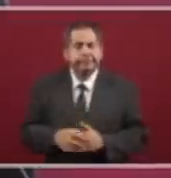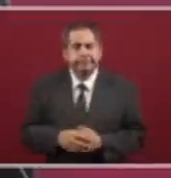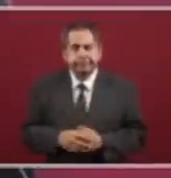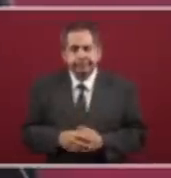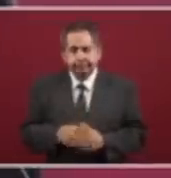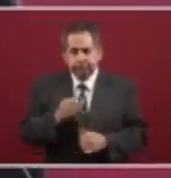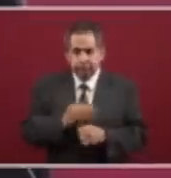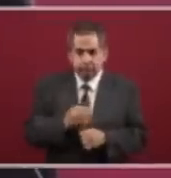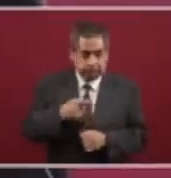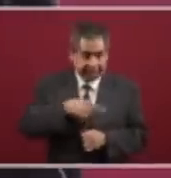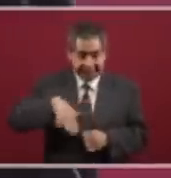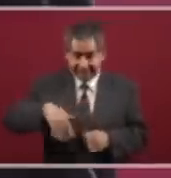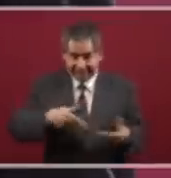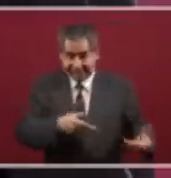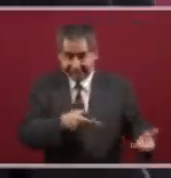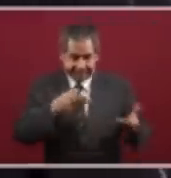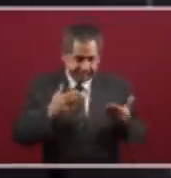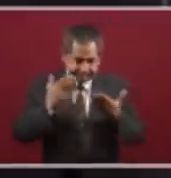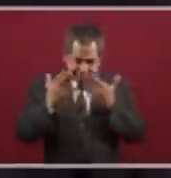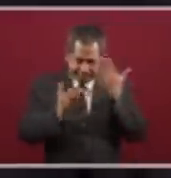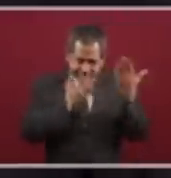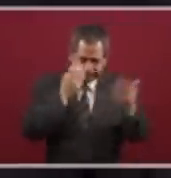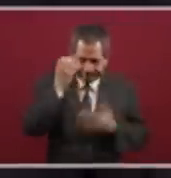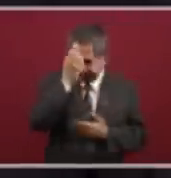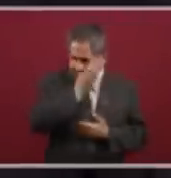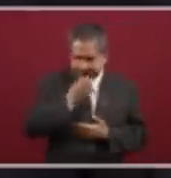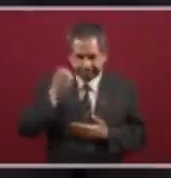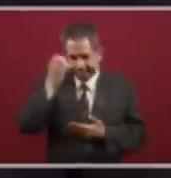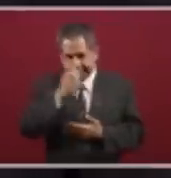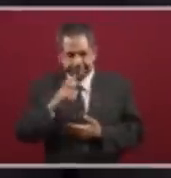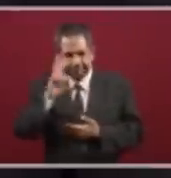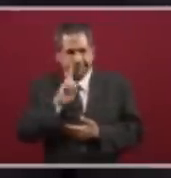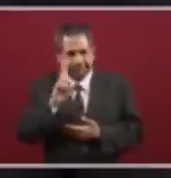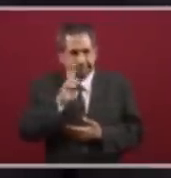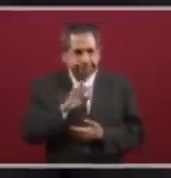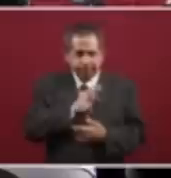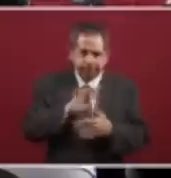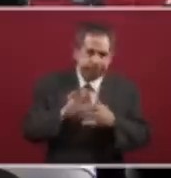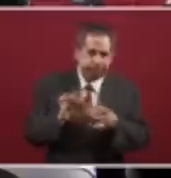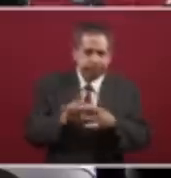analizando la posibilidad de